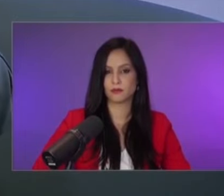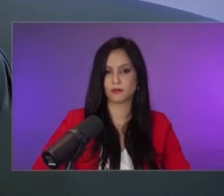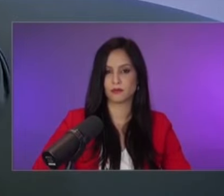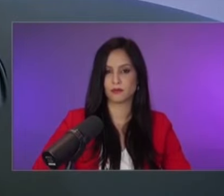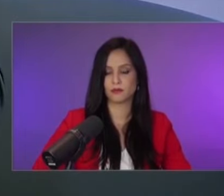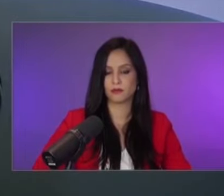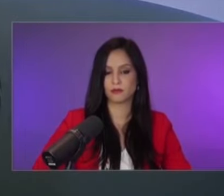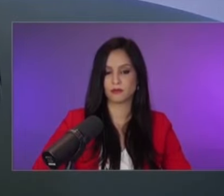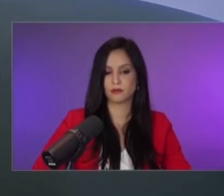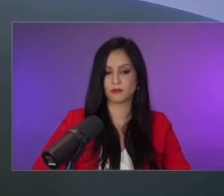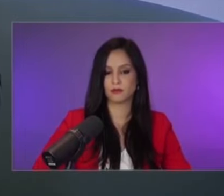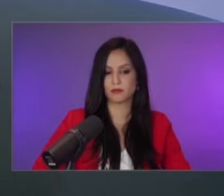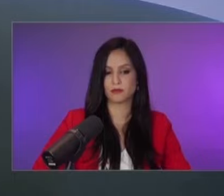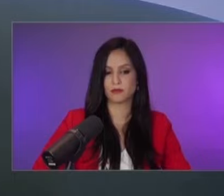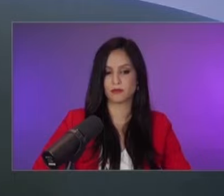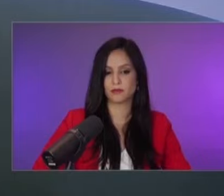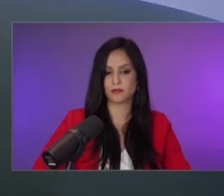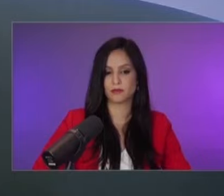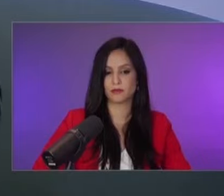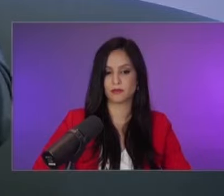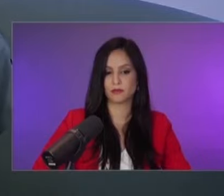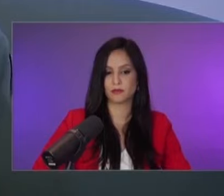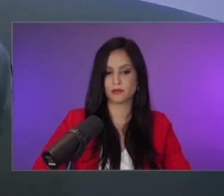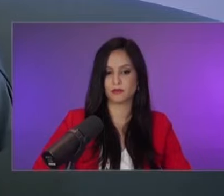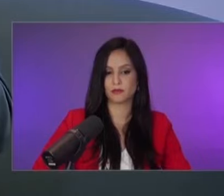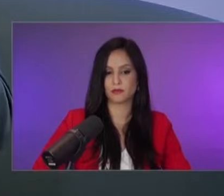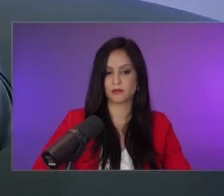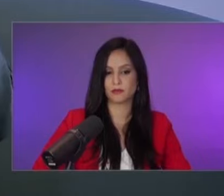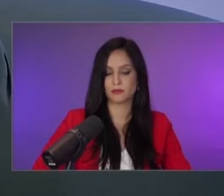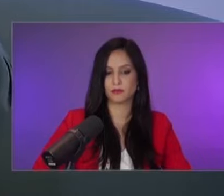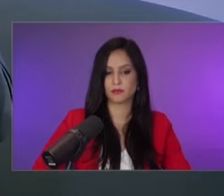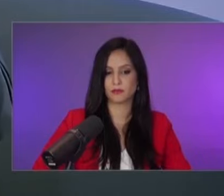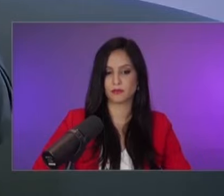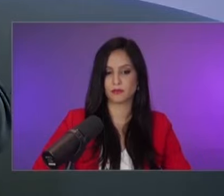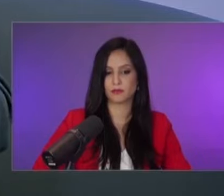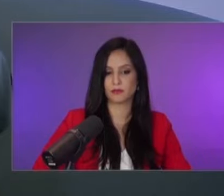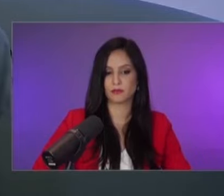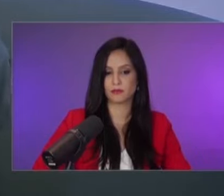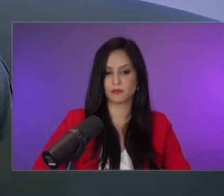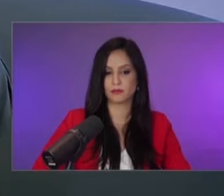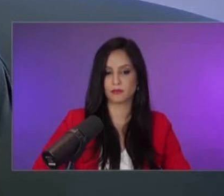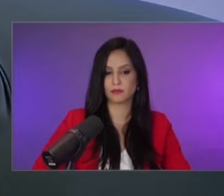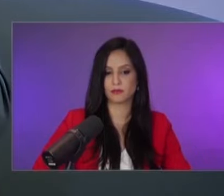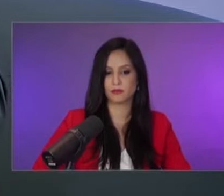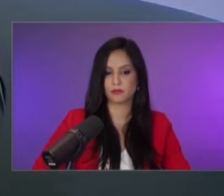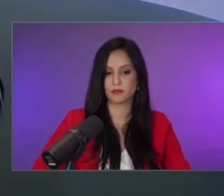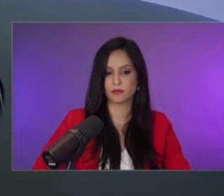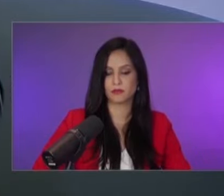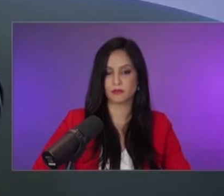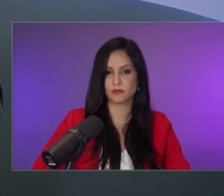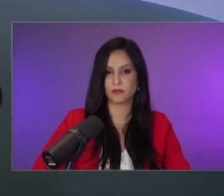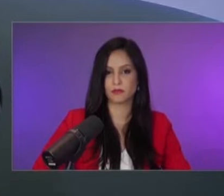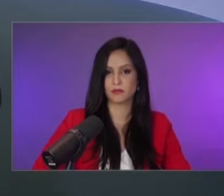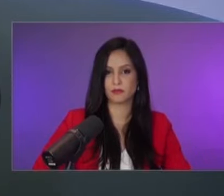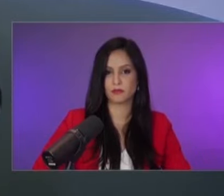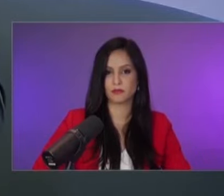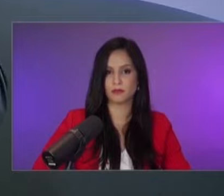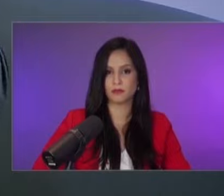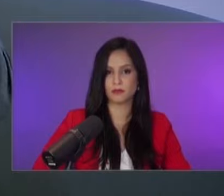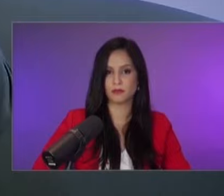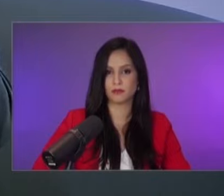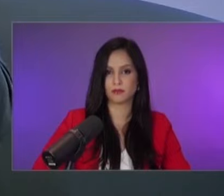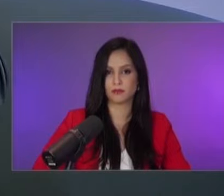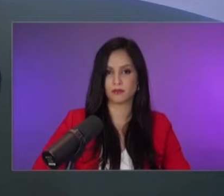económica para continuar el programa de exploración y tú poder saber exactamente qué volumen de reservas de bita te queda